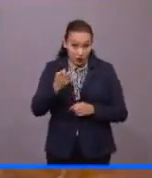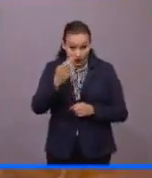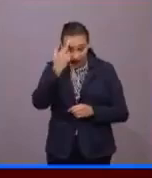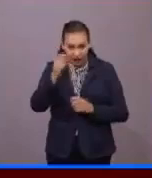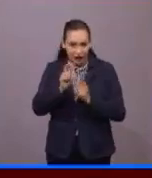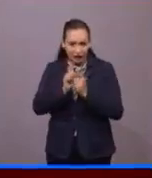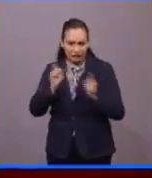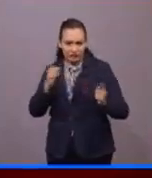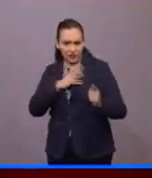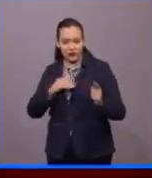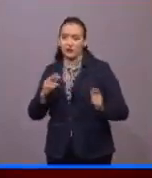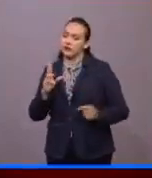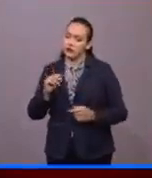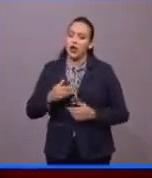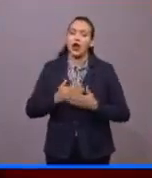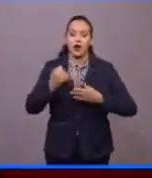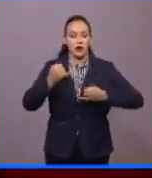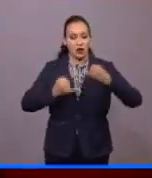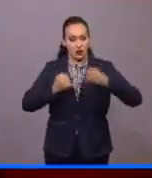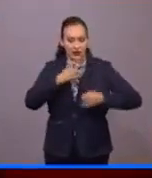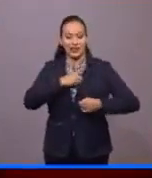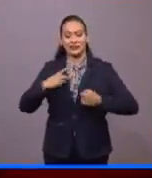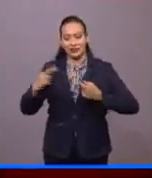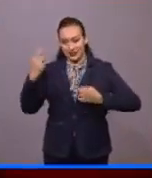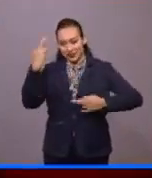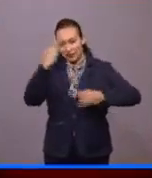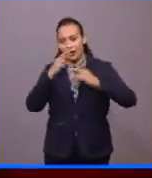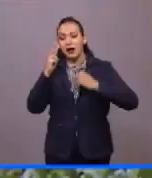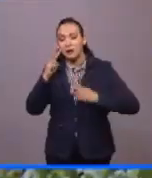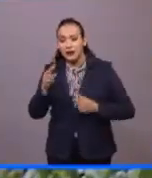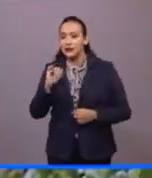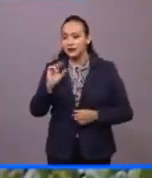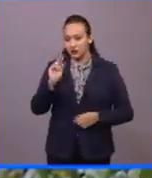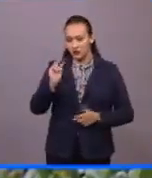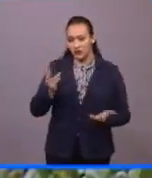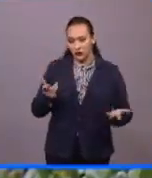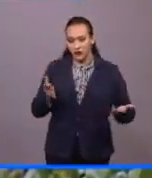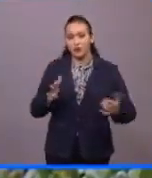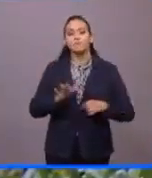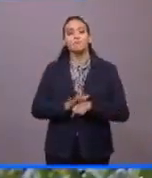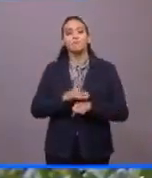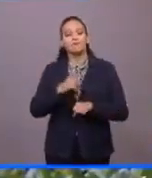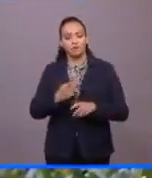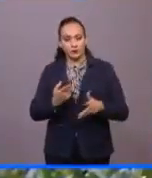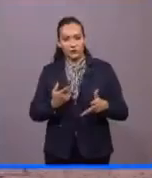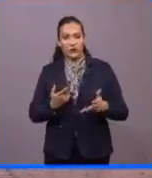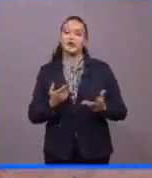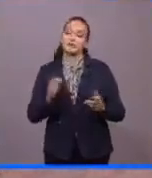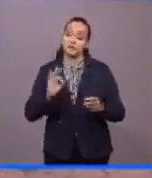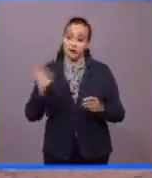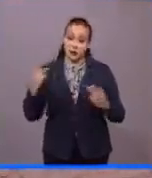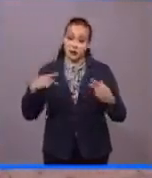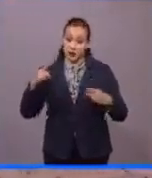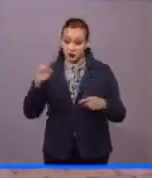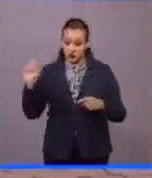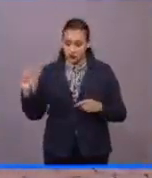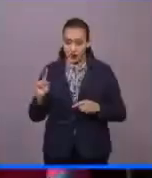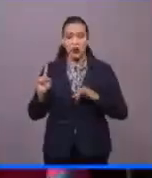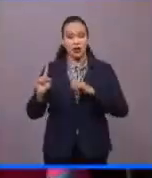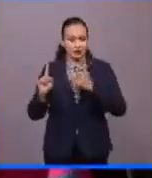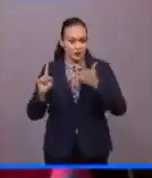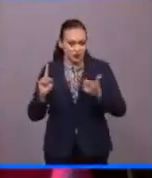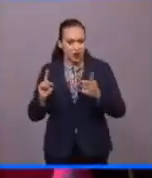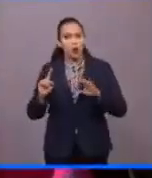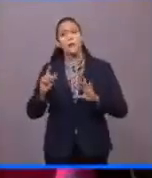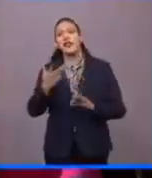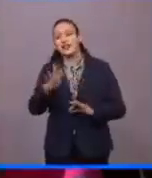futuro un tercero juzgará si dicha ponderación fue correcta, al igual que la forma en que se ha cumplido, si fue